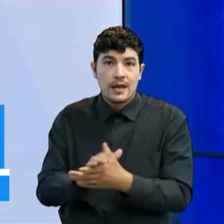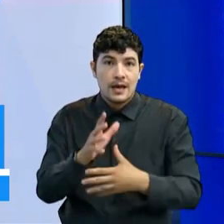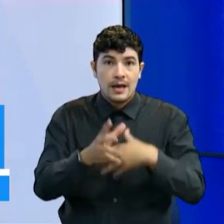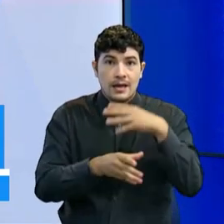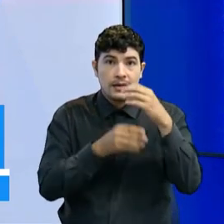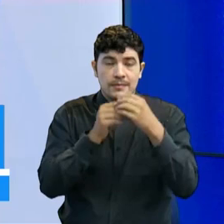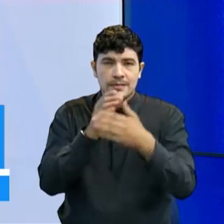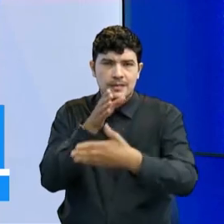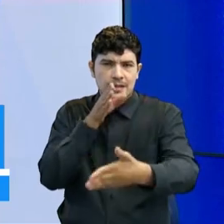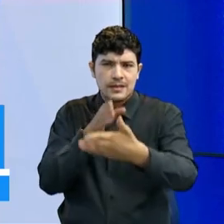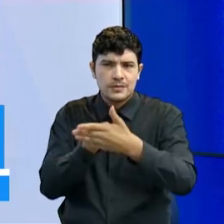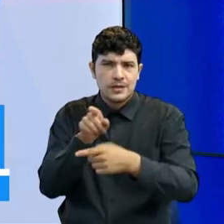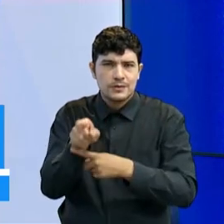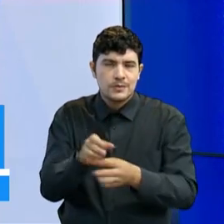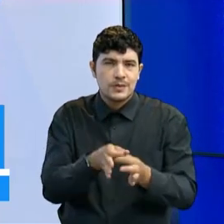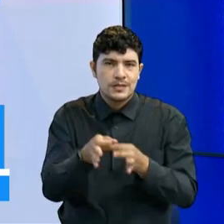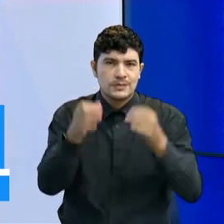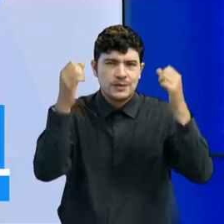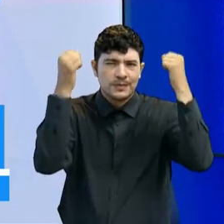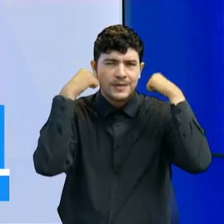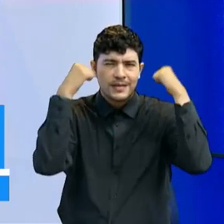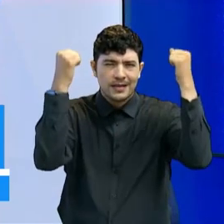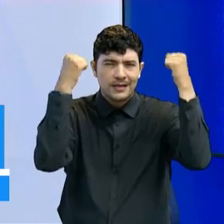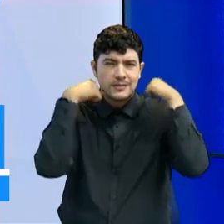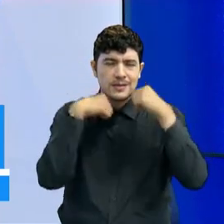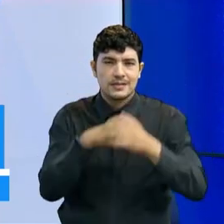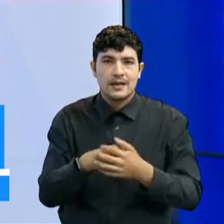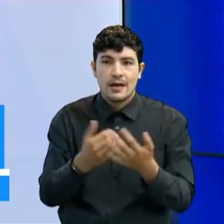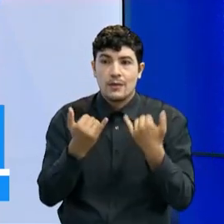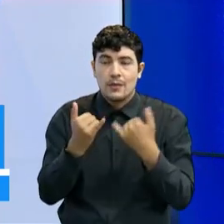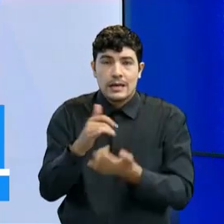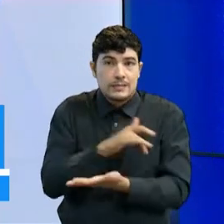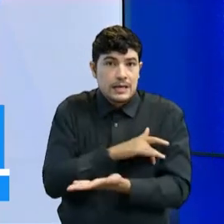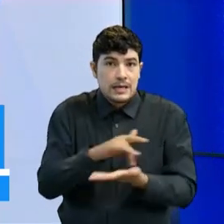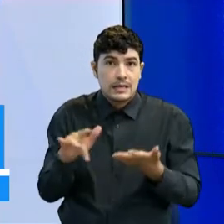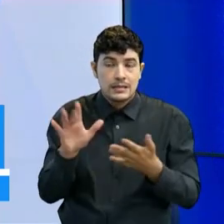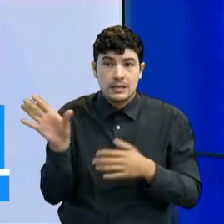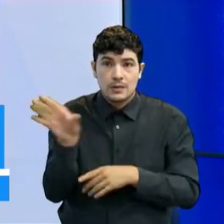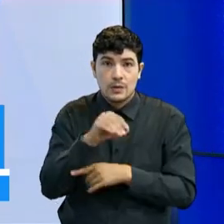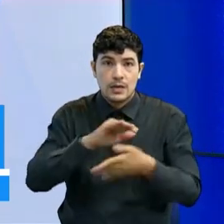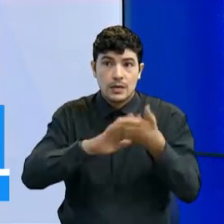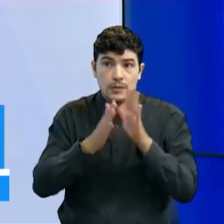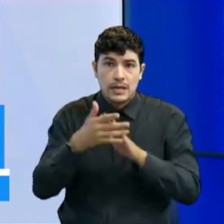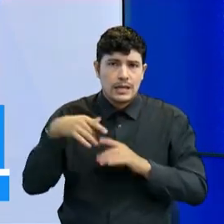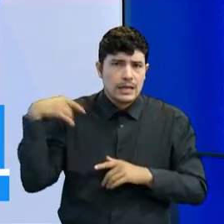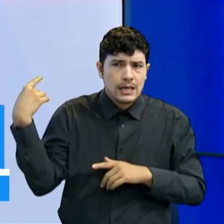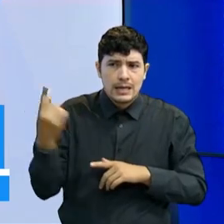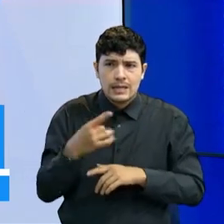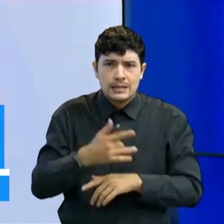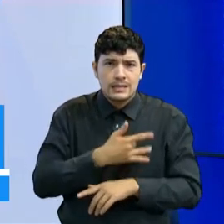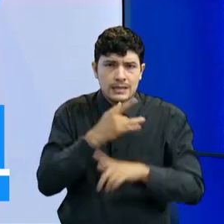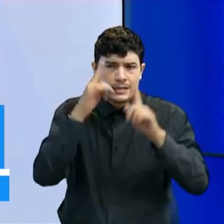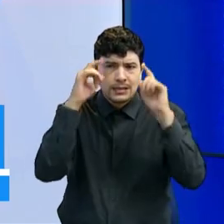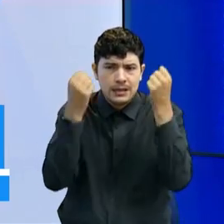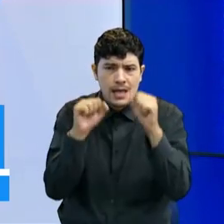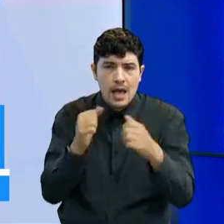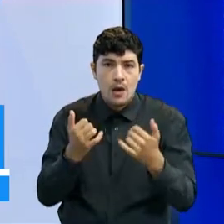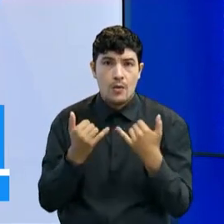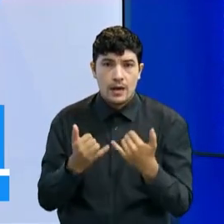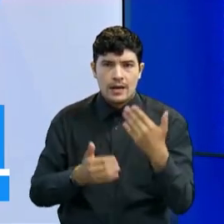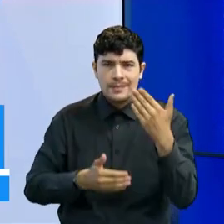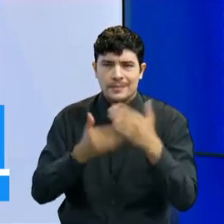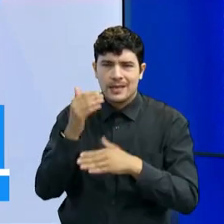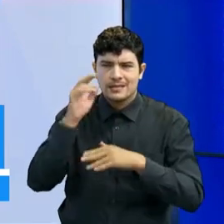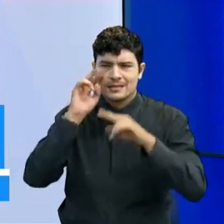denuncia que nos envían desde el municipio de Piedecuesta, donde están alarmando a toda la comunidad en general, porque desde ya se empiezan a desarrollar